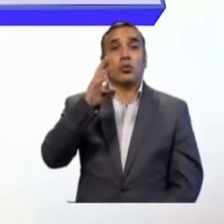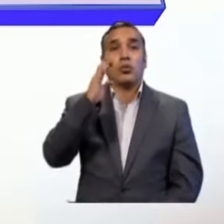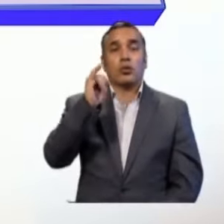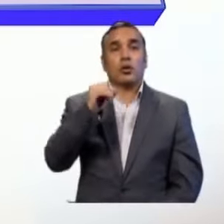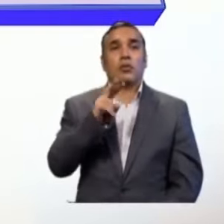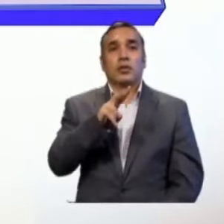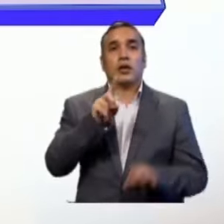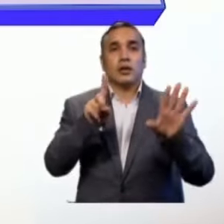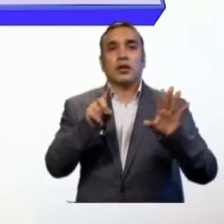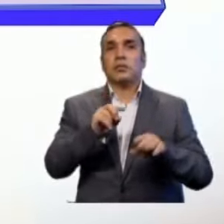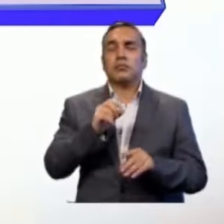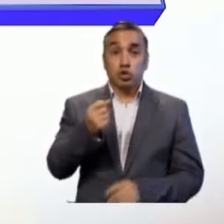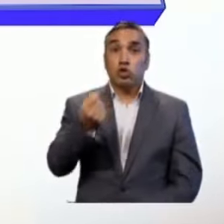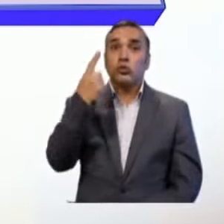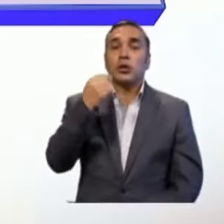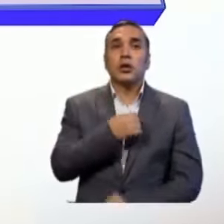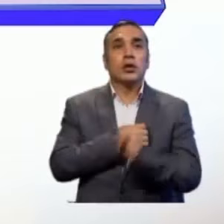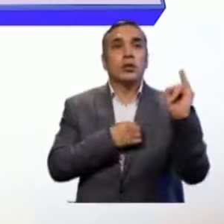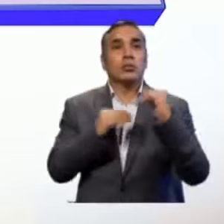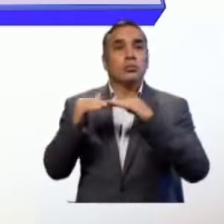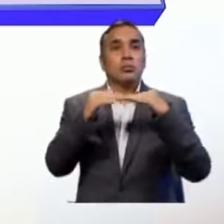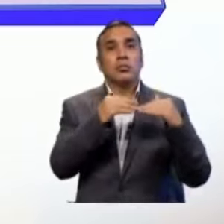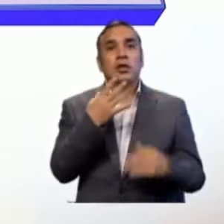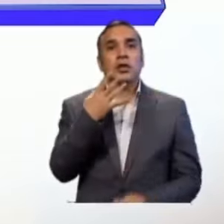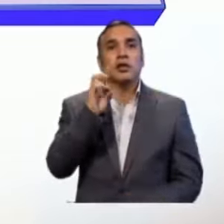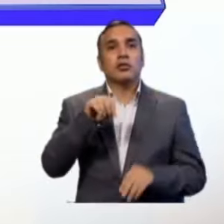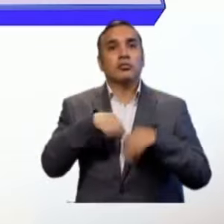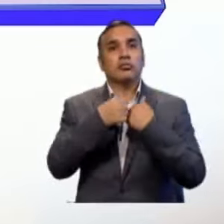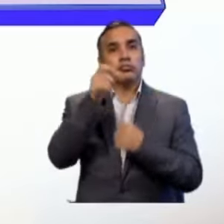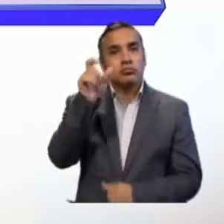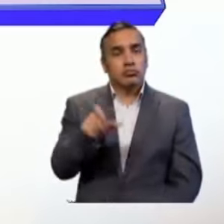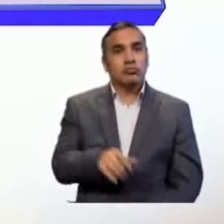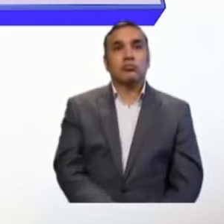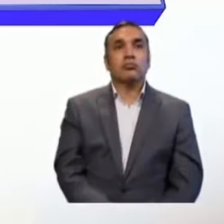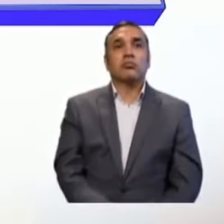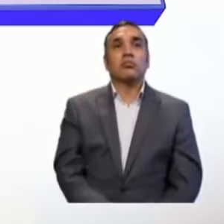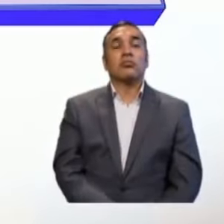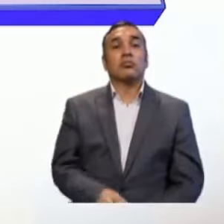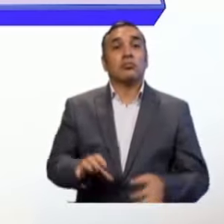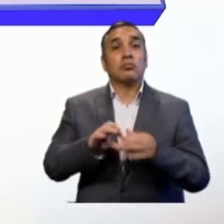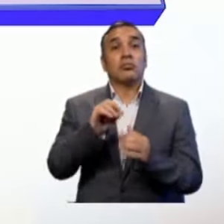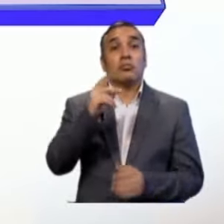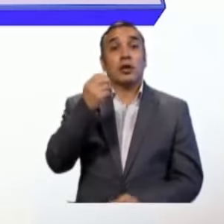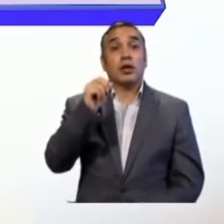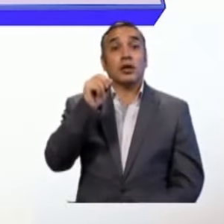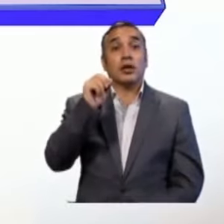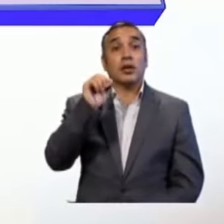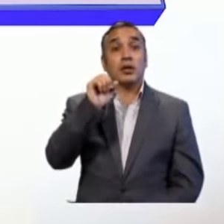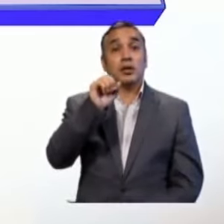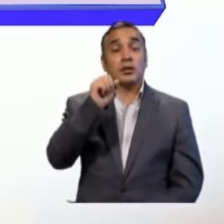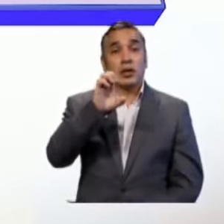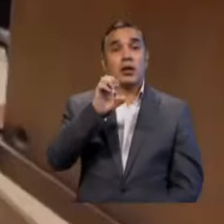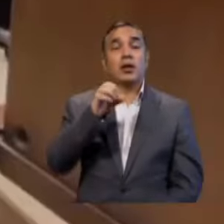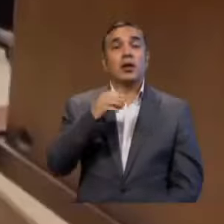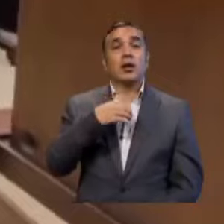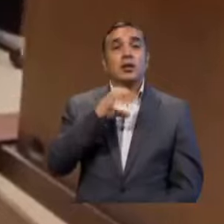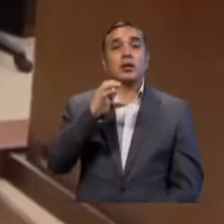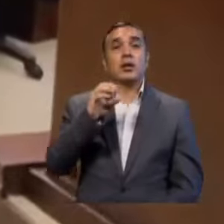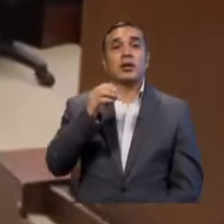curules. La sorpresa es Izquierda Democrática con 17 asambleístas y la Alianza Partido Social Cristiano Creo con 17